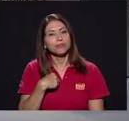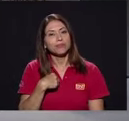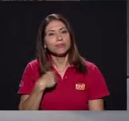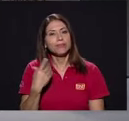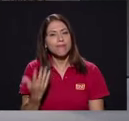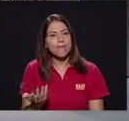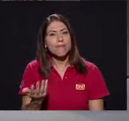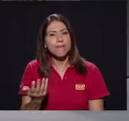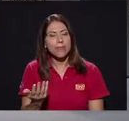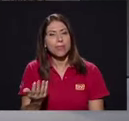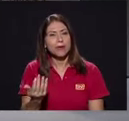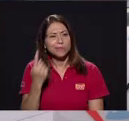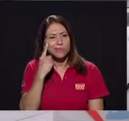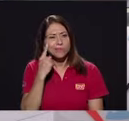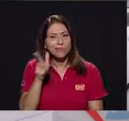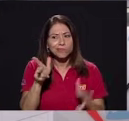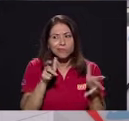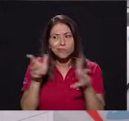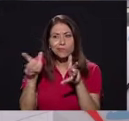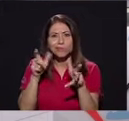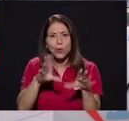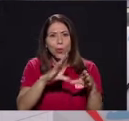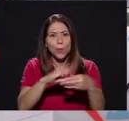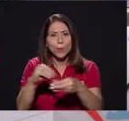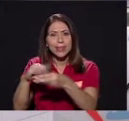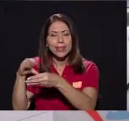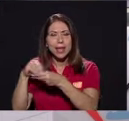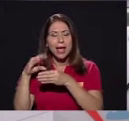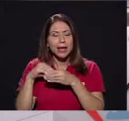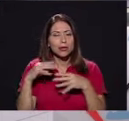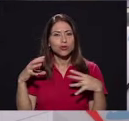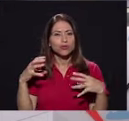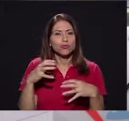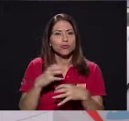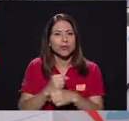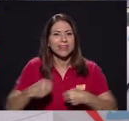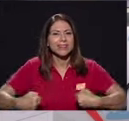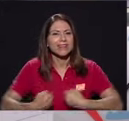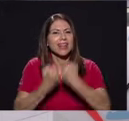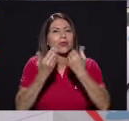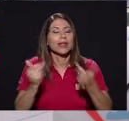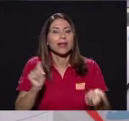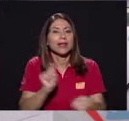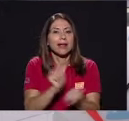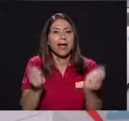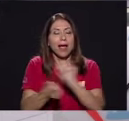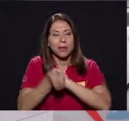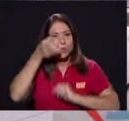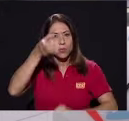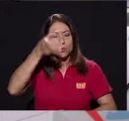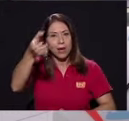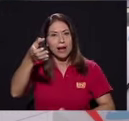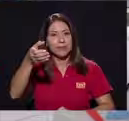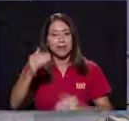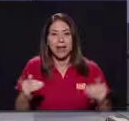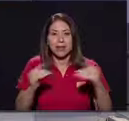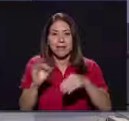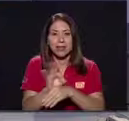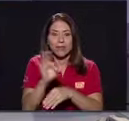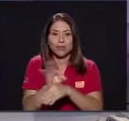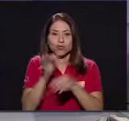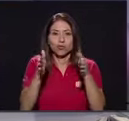vez, tomando los comentarios de los compañeros, con el reto del cambio cultural a nivel de